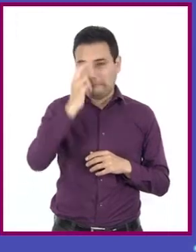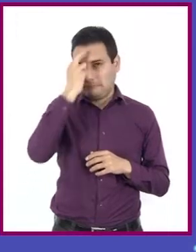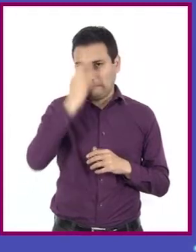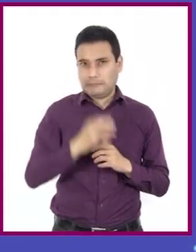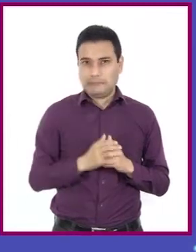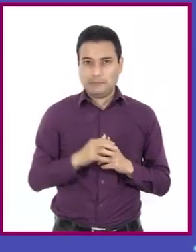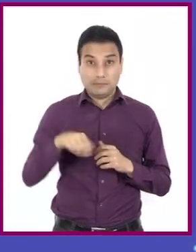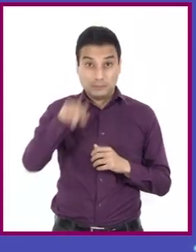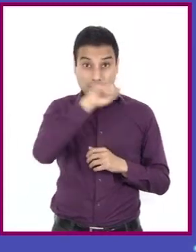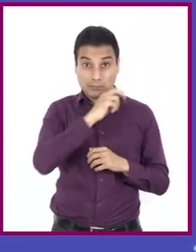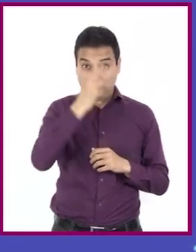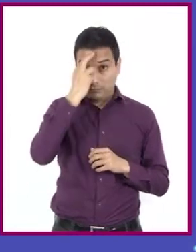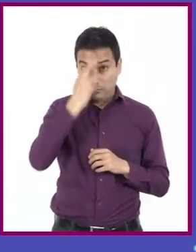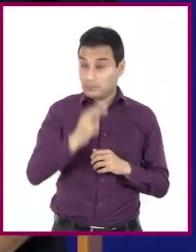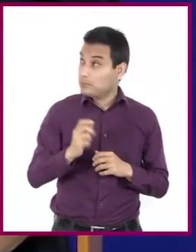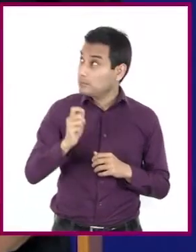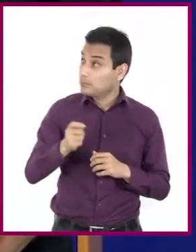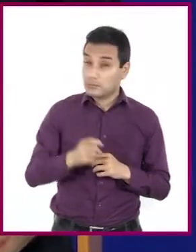¿Ustedes recuerdan?